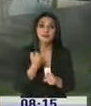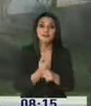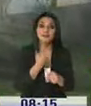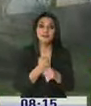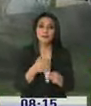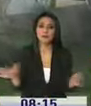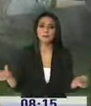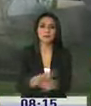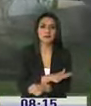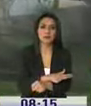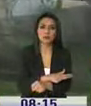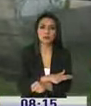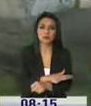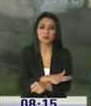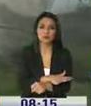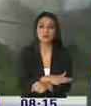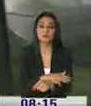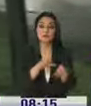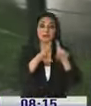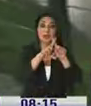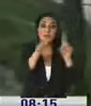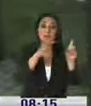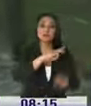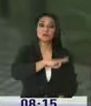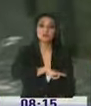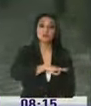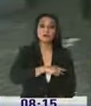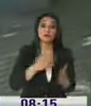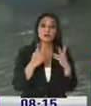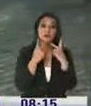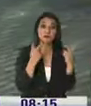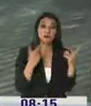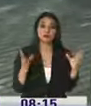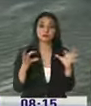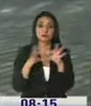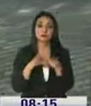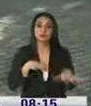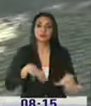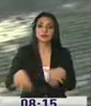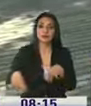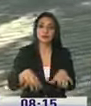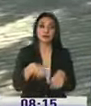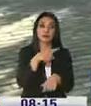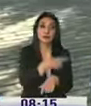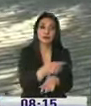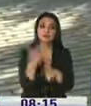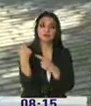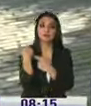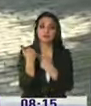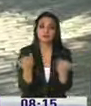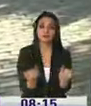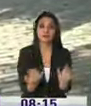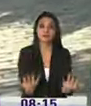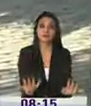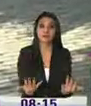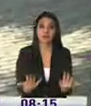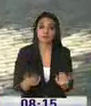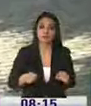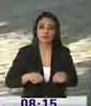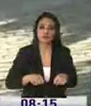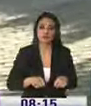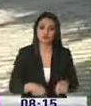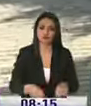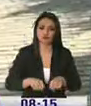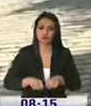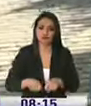una intervención profunda en coordinación con la empresa metropolitana de obras públicas, que se ha encargado de hacer la poda de césped. Como empresa metropolitana